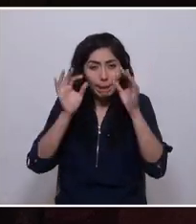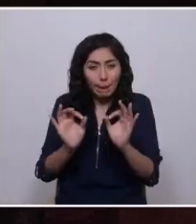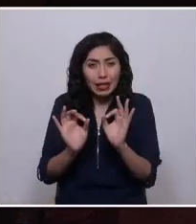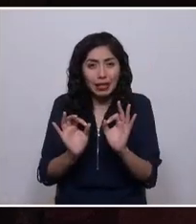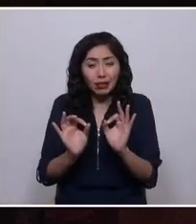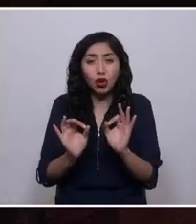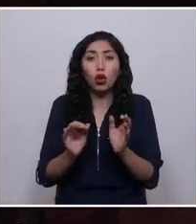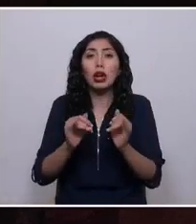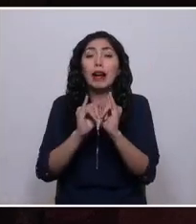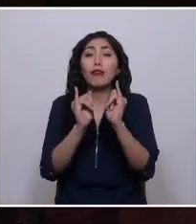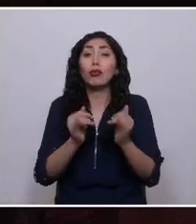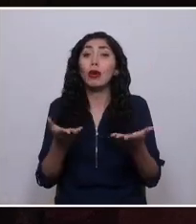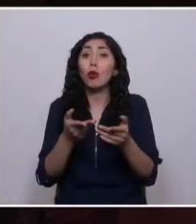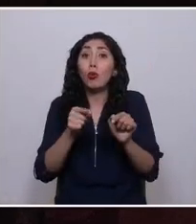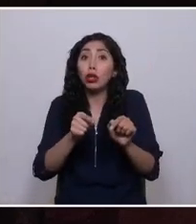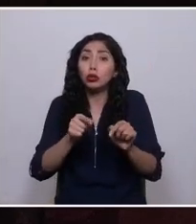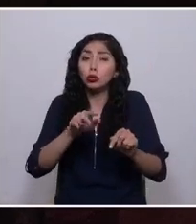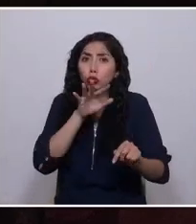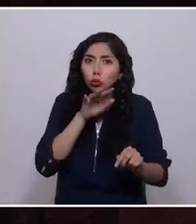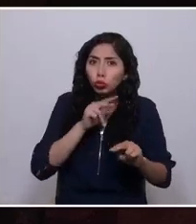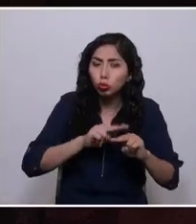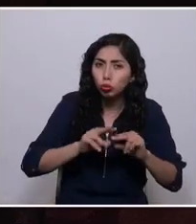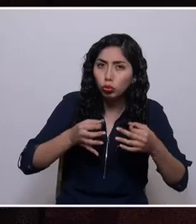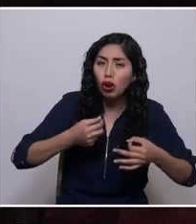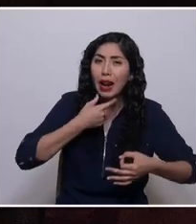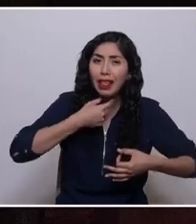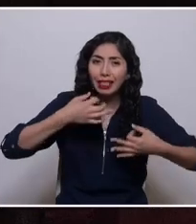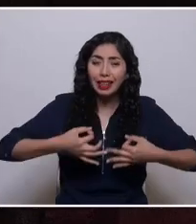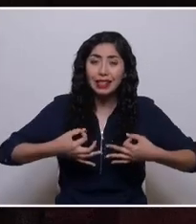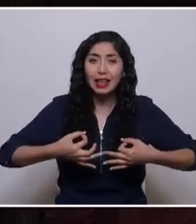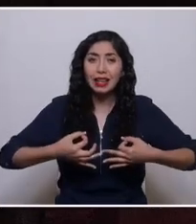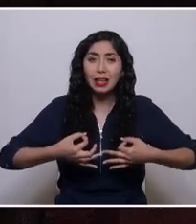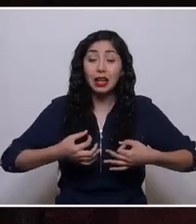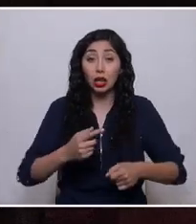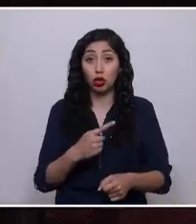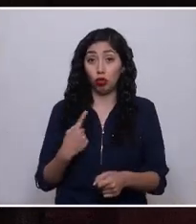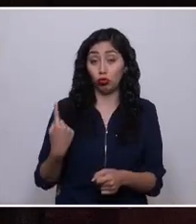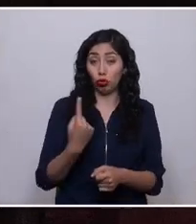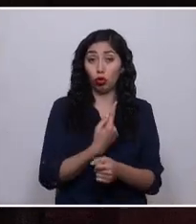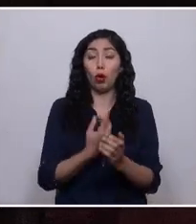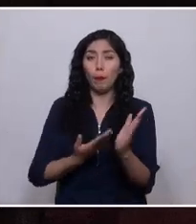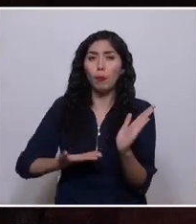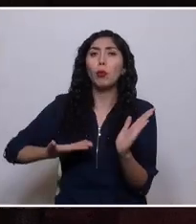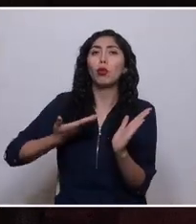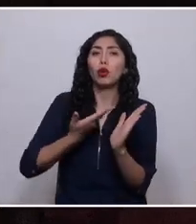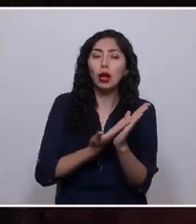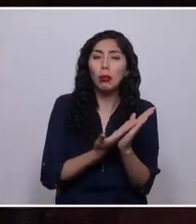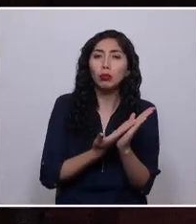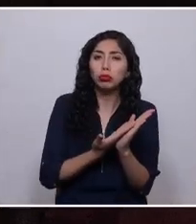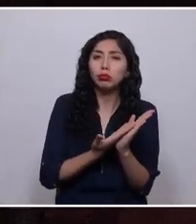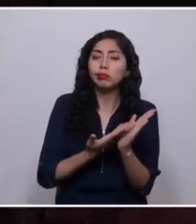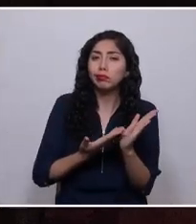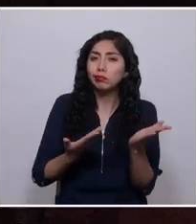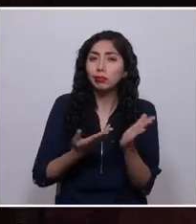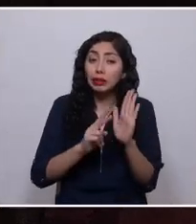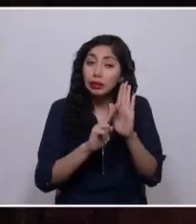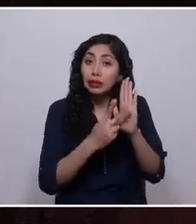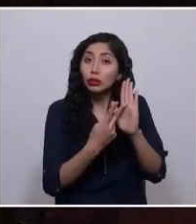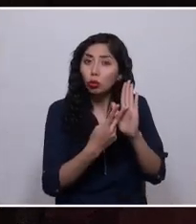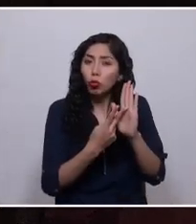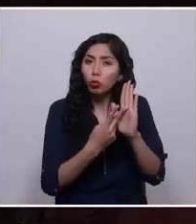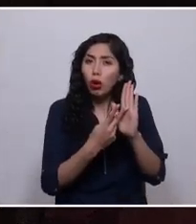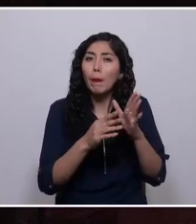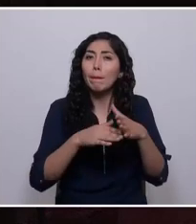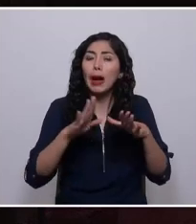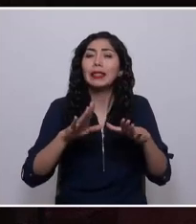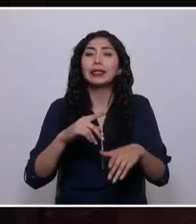cómo estos se concretizan y garantizan, nosotros proponemos una indicación que es bastante más